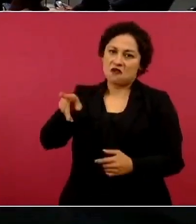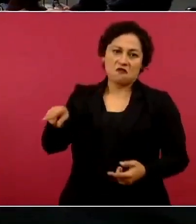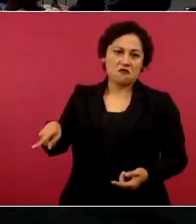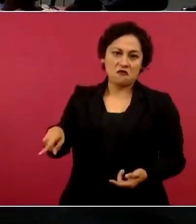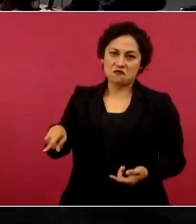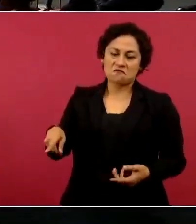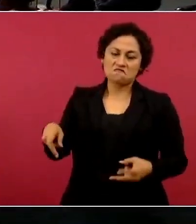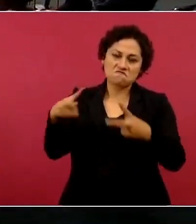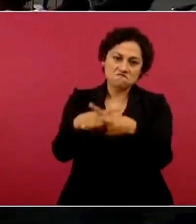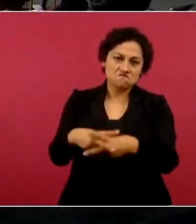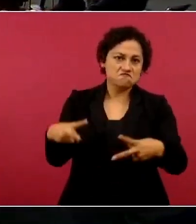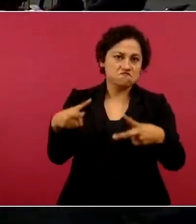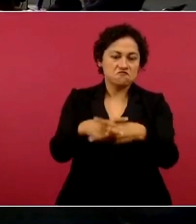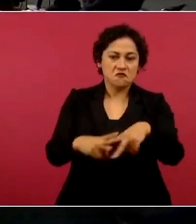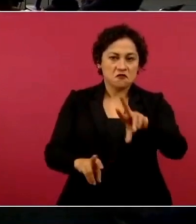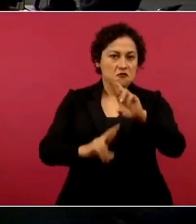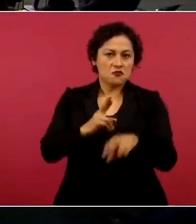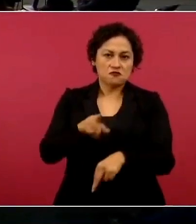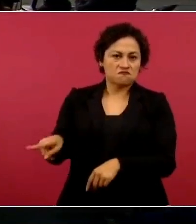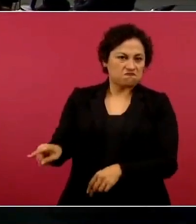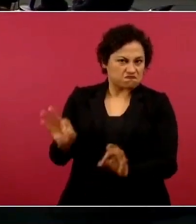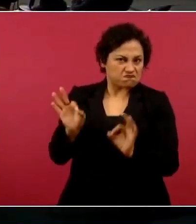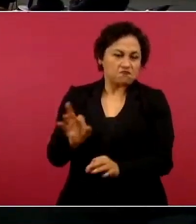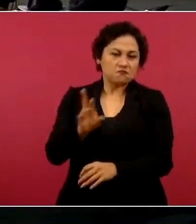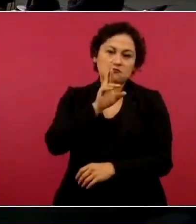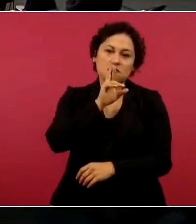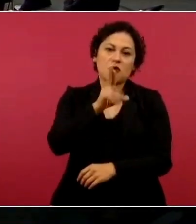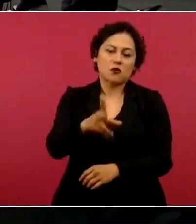revolucionario mexicano.